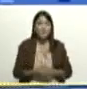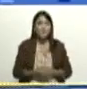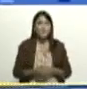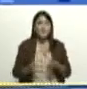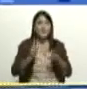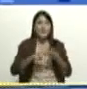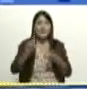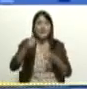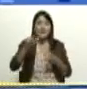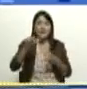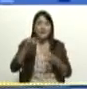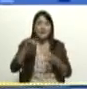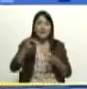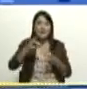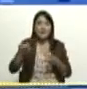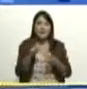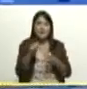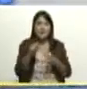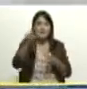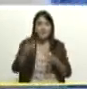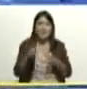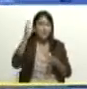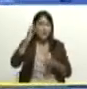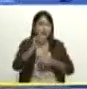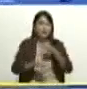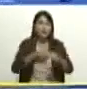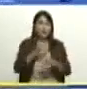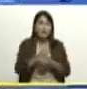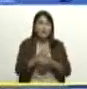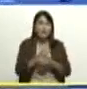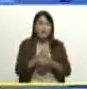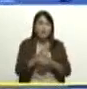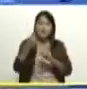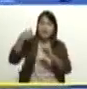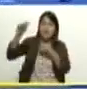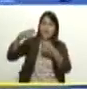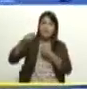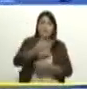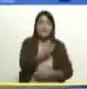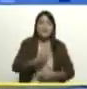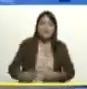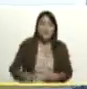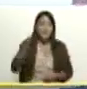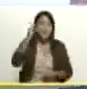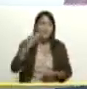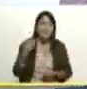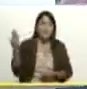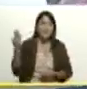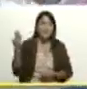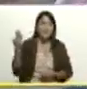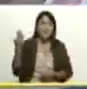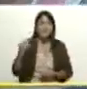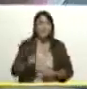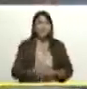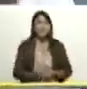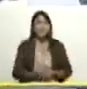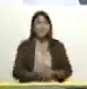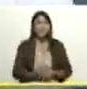la directora ejecutiva de la Asociación Venezolana de Exportadores, Yesli Lucinchi,